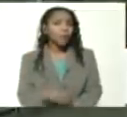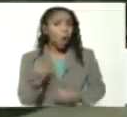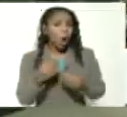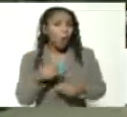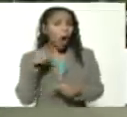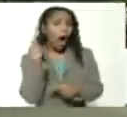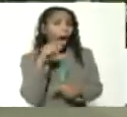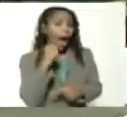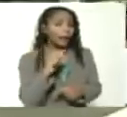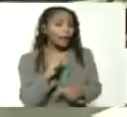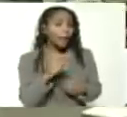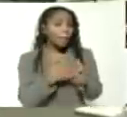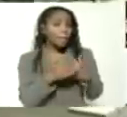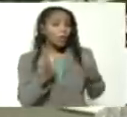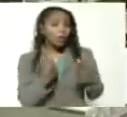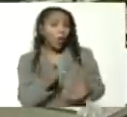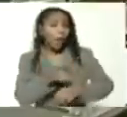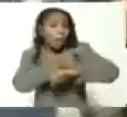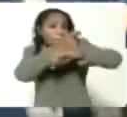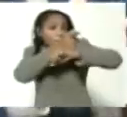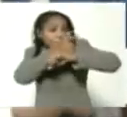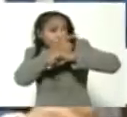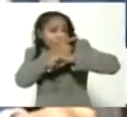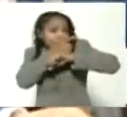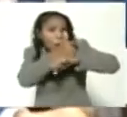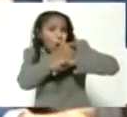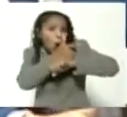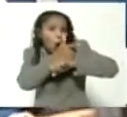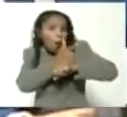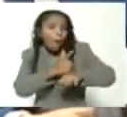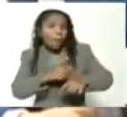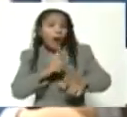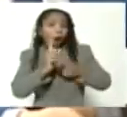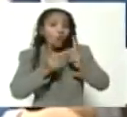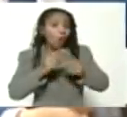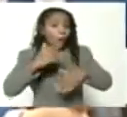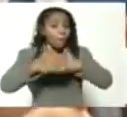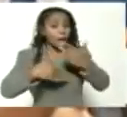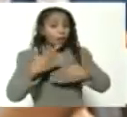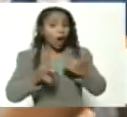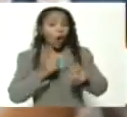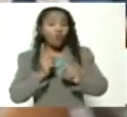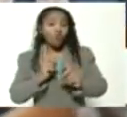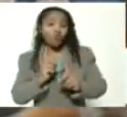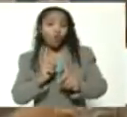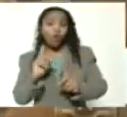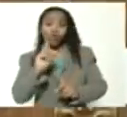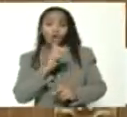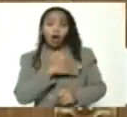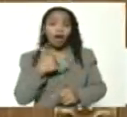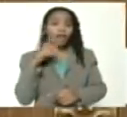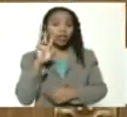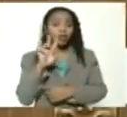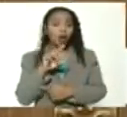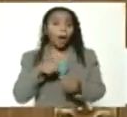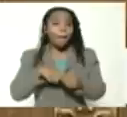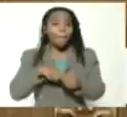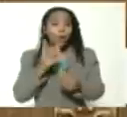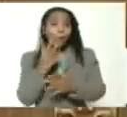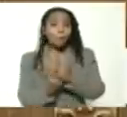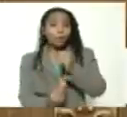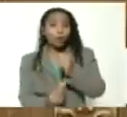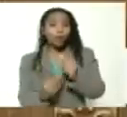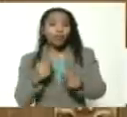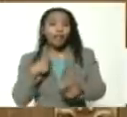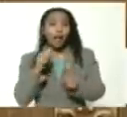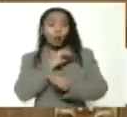cómo estaban allí dispuestos los francotiradores, los criminales, algunos apátridas, obviamente desertores de